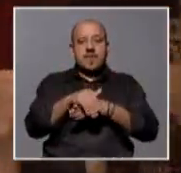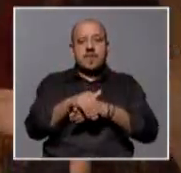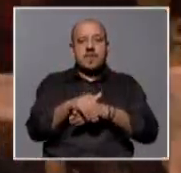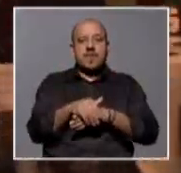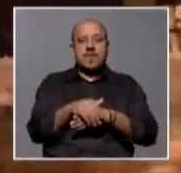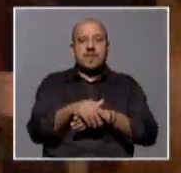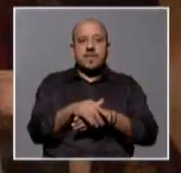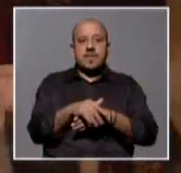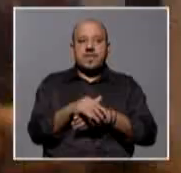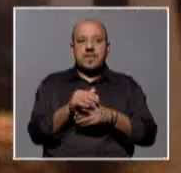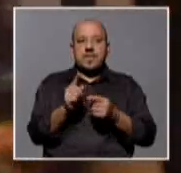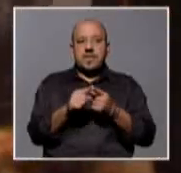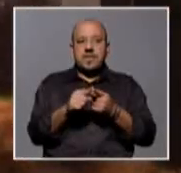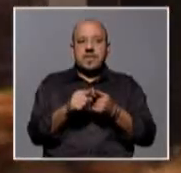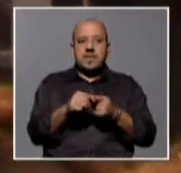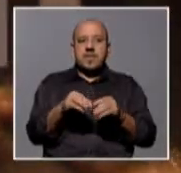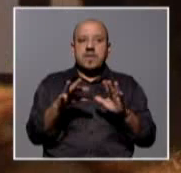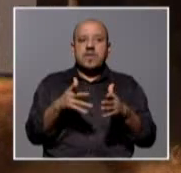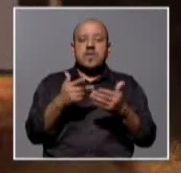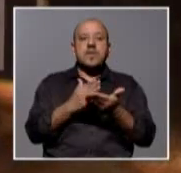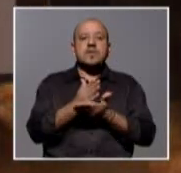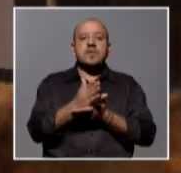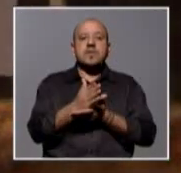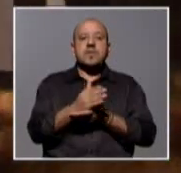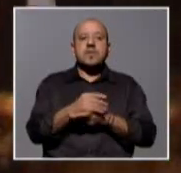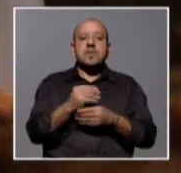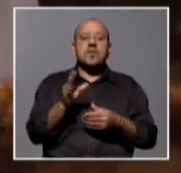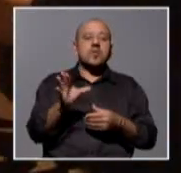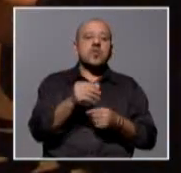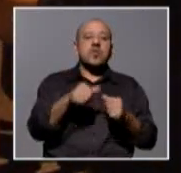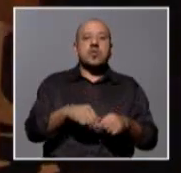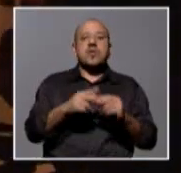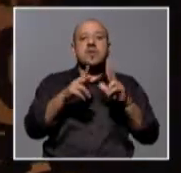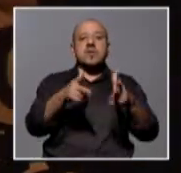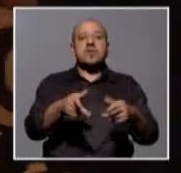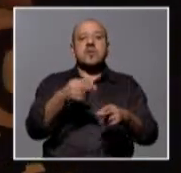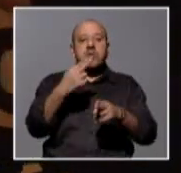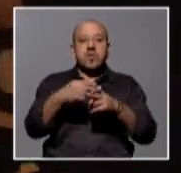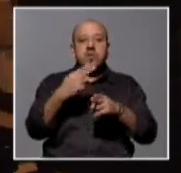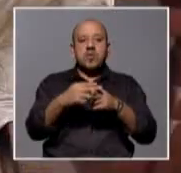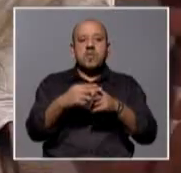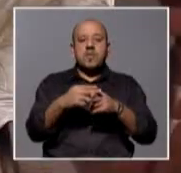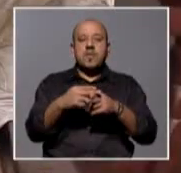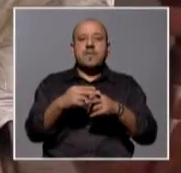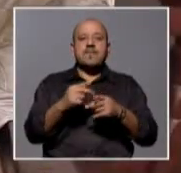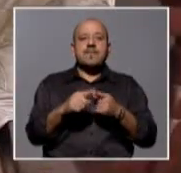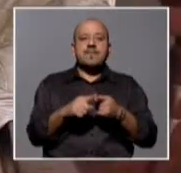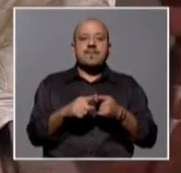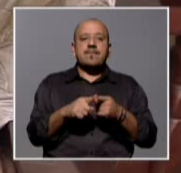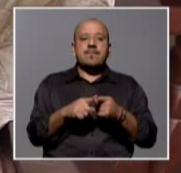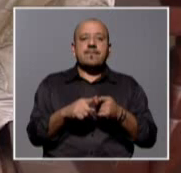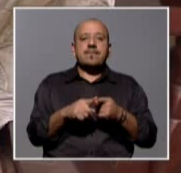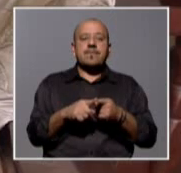medios, lo que es siempre la marcha, todo el recorrido diciendo los nombres y